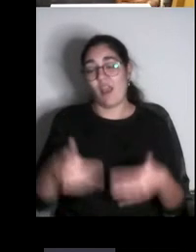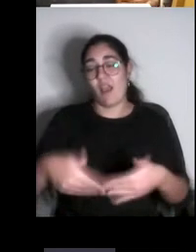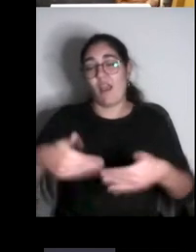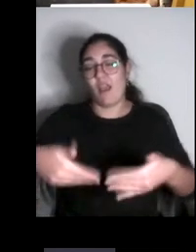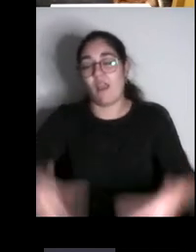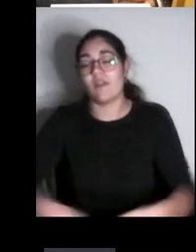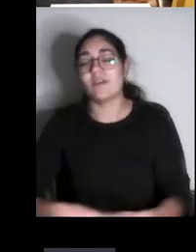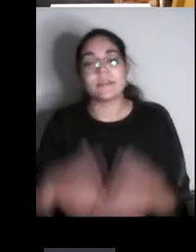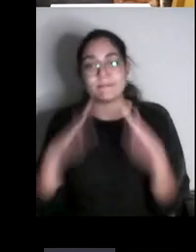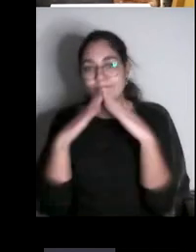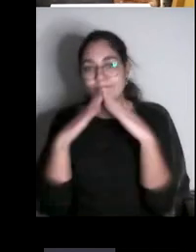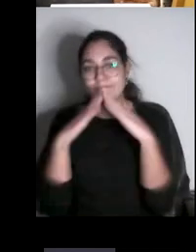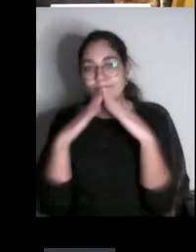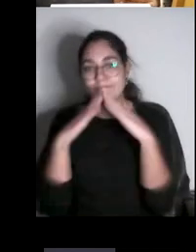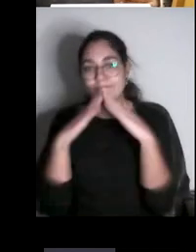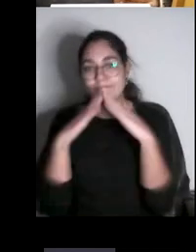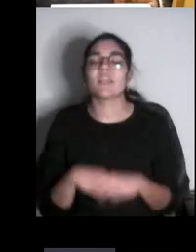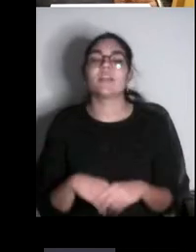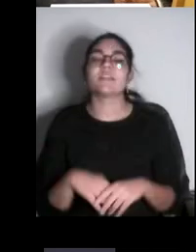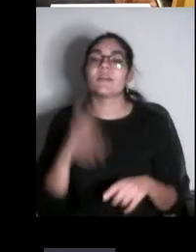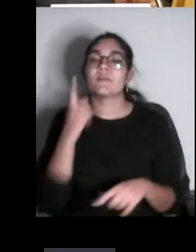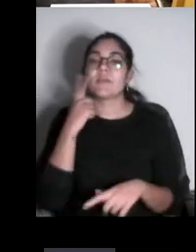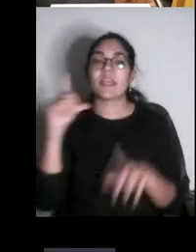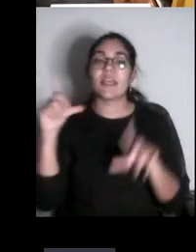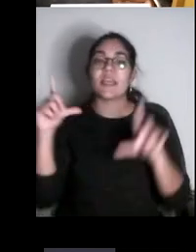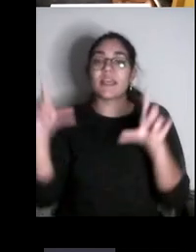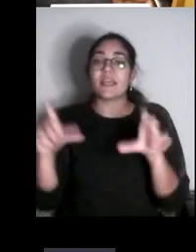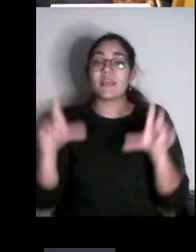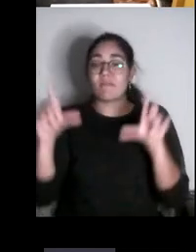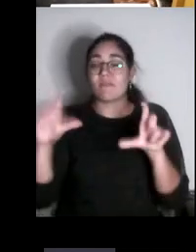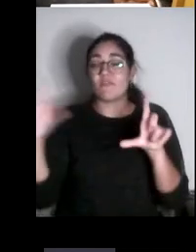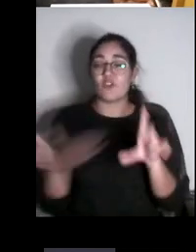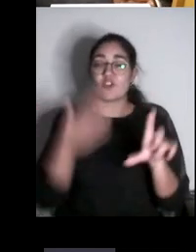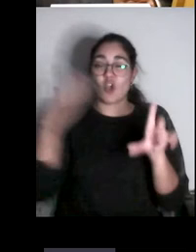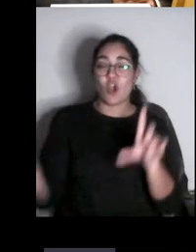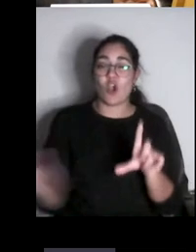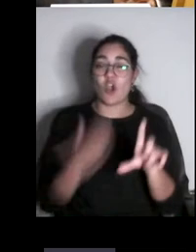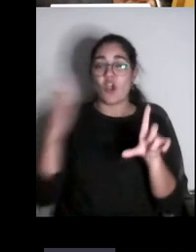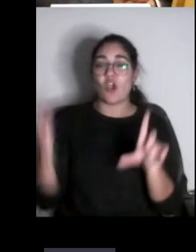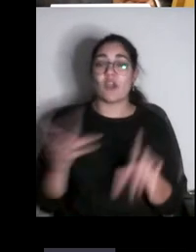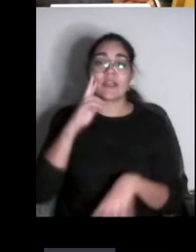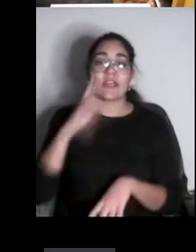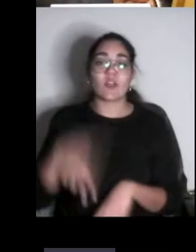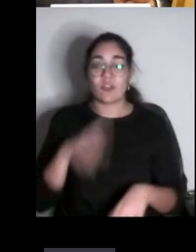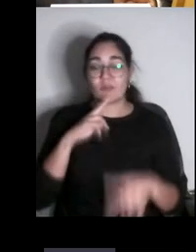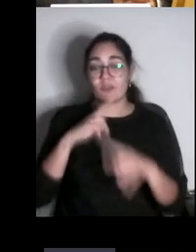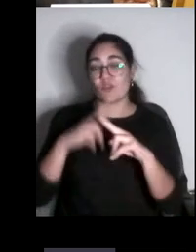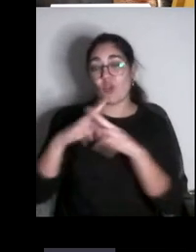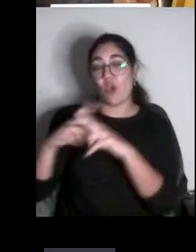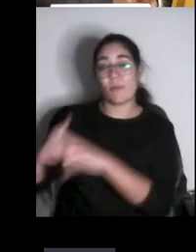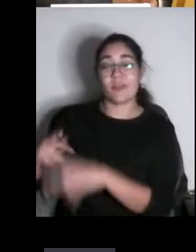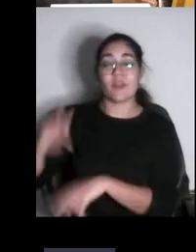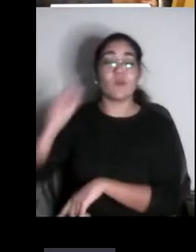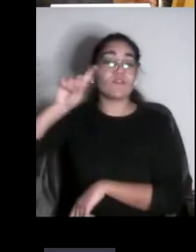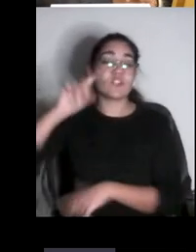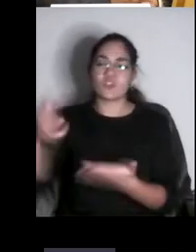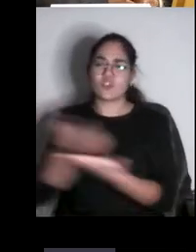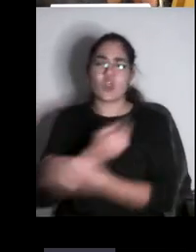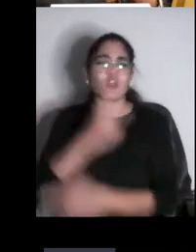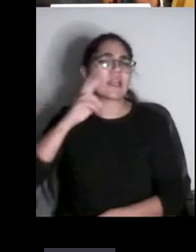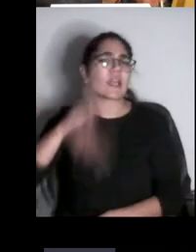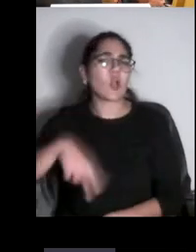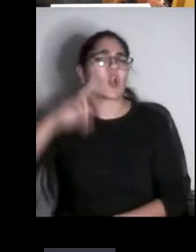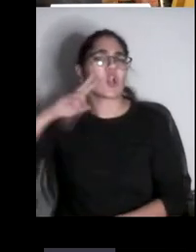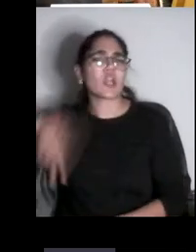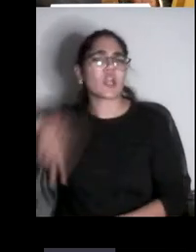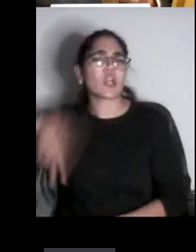imágenes de ese reconocimiento que os merecéis por el trabajo excelente en la actividad docente los últimos 3 años. Voy a hacer una